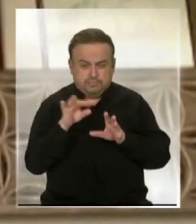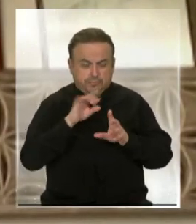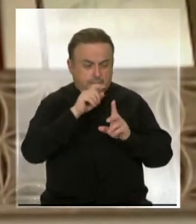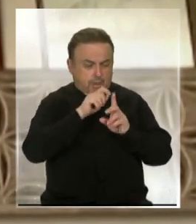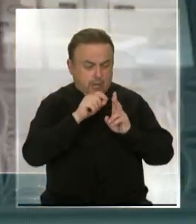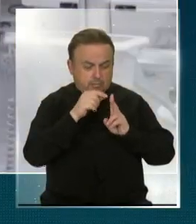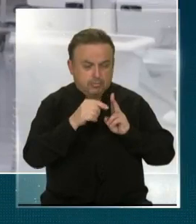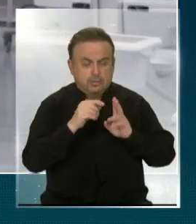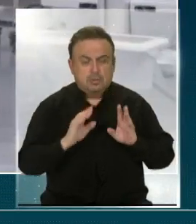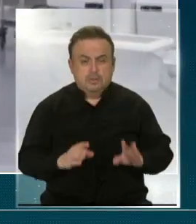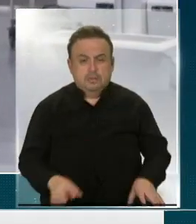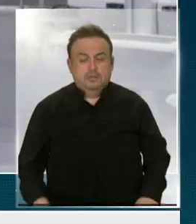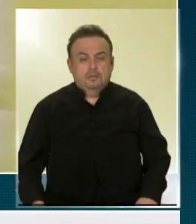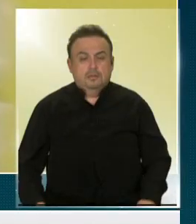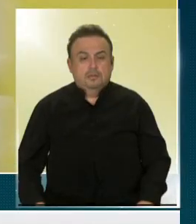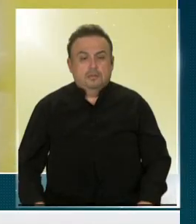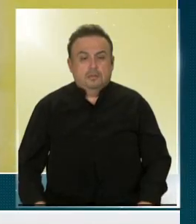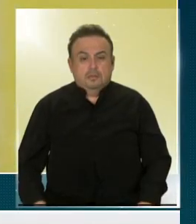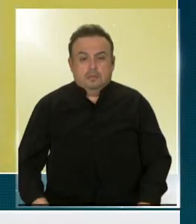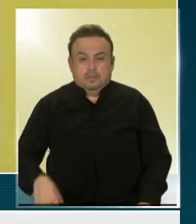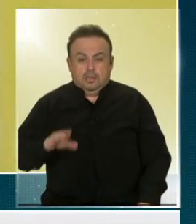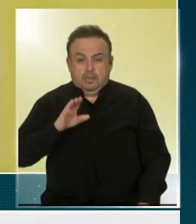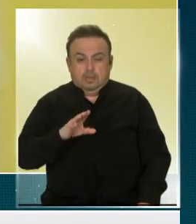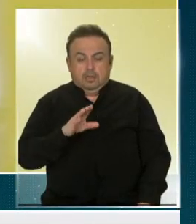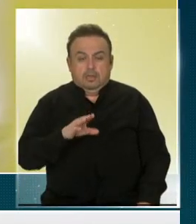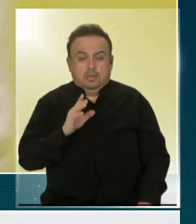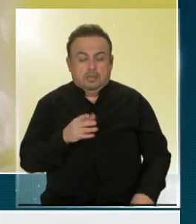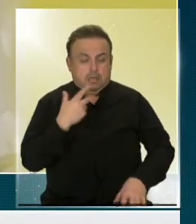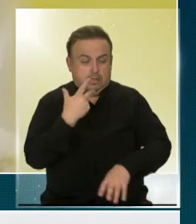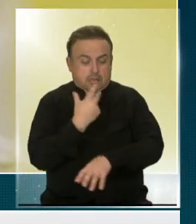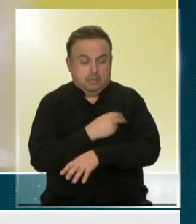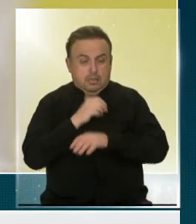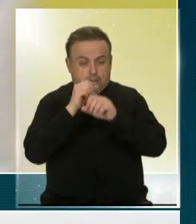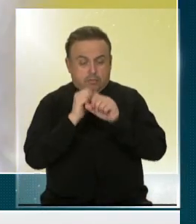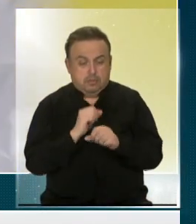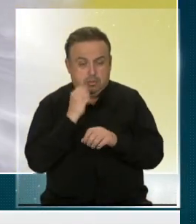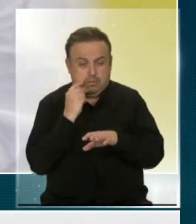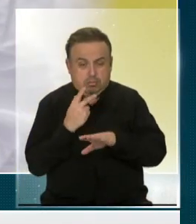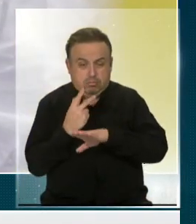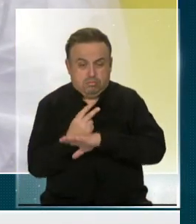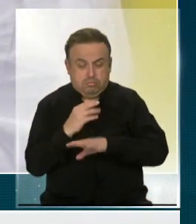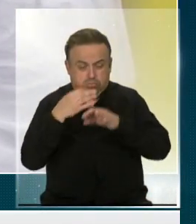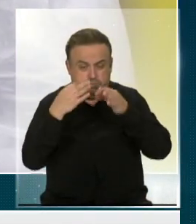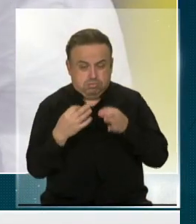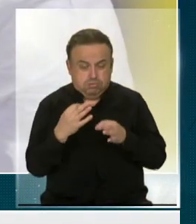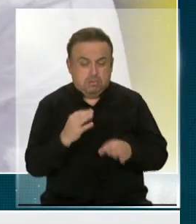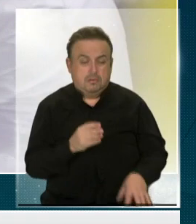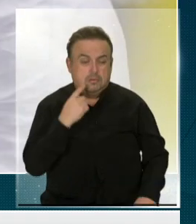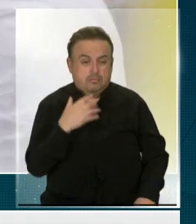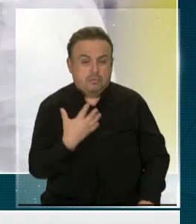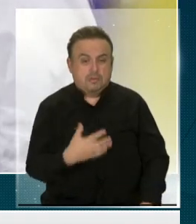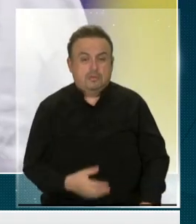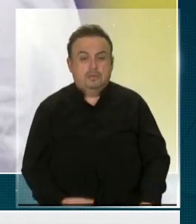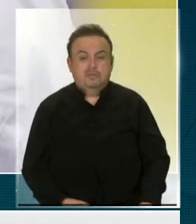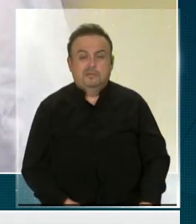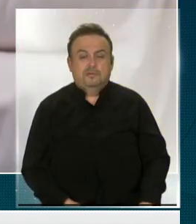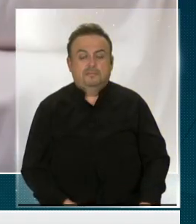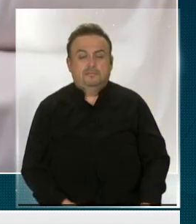meses tantos sitios que en la medida que la vacuna pueda mostrar eficacia significativa